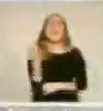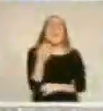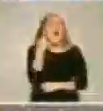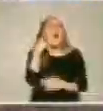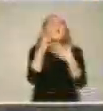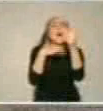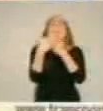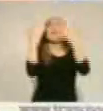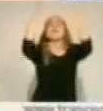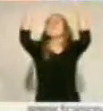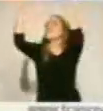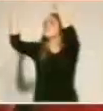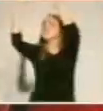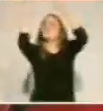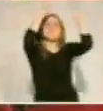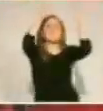esas manos bien arriba, bien arriba.